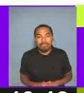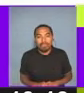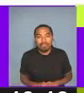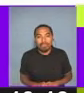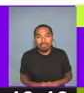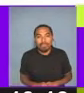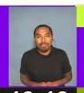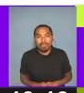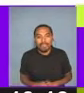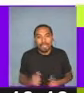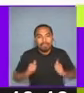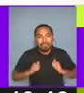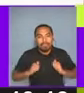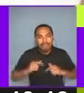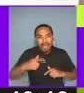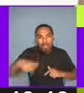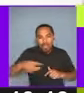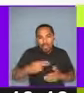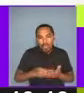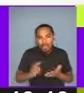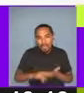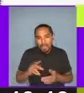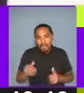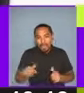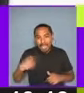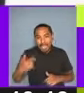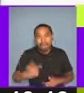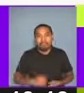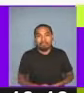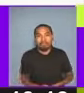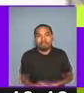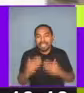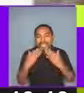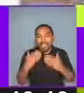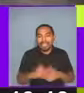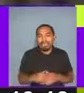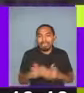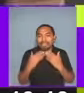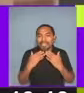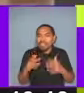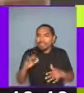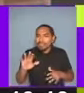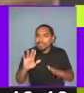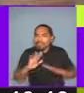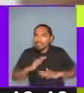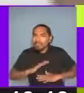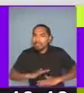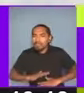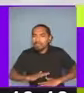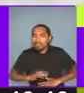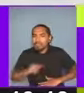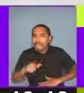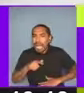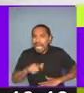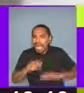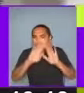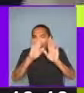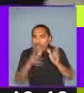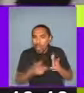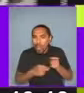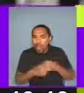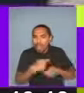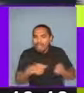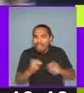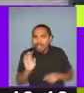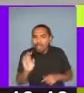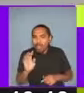Muy bien, los esperamos. Muchas gracias. Muchas gracias. Hasta luego. Bien, Omar, entonces, tranquilidad, por ejemplo, en esta agencia. Y vamos a ir unos